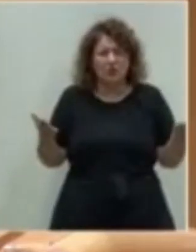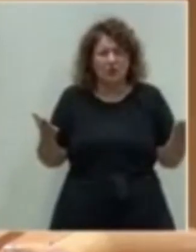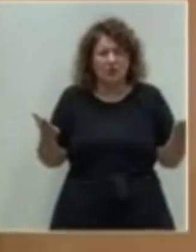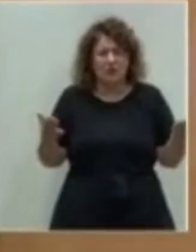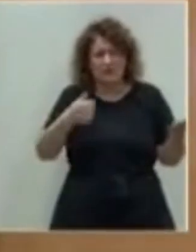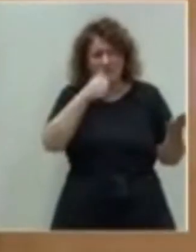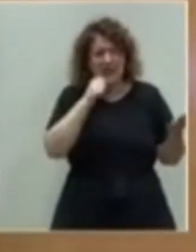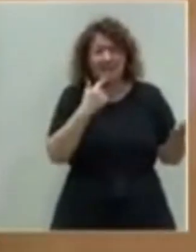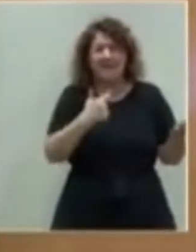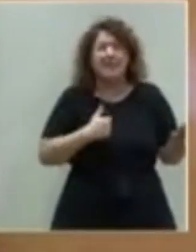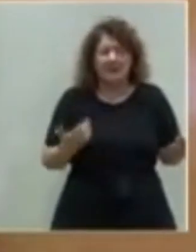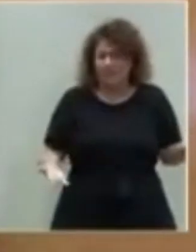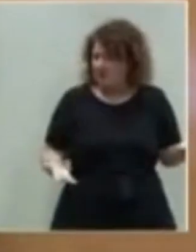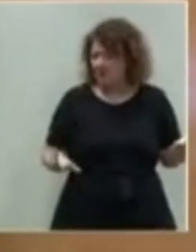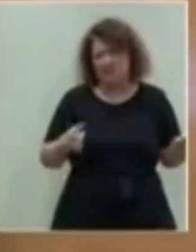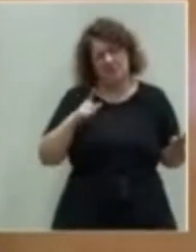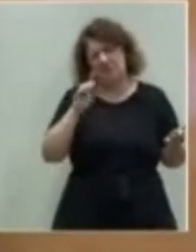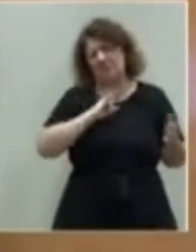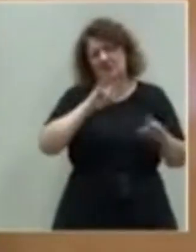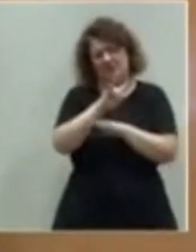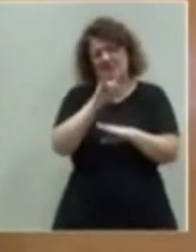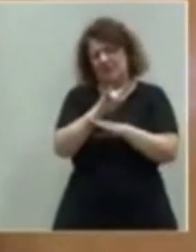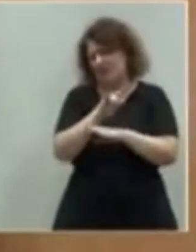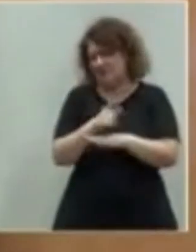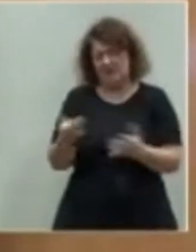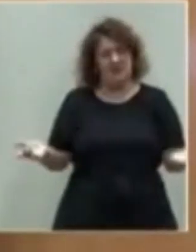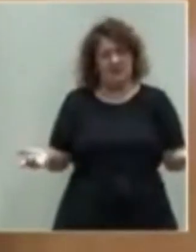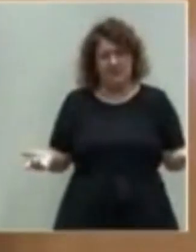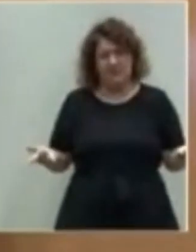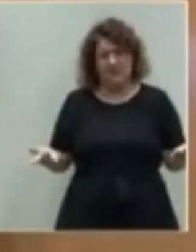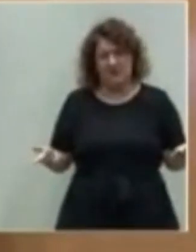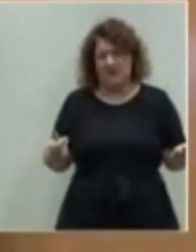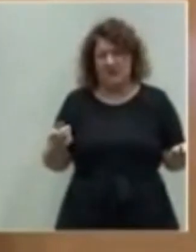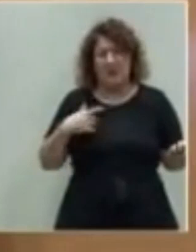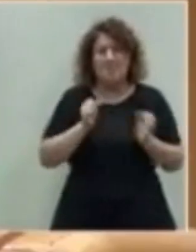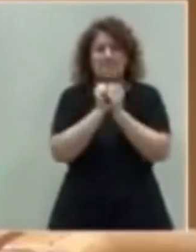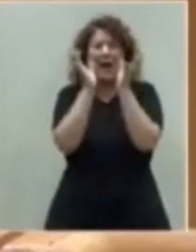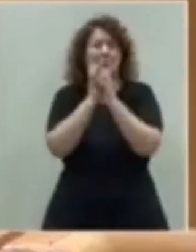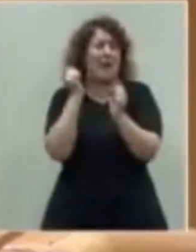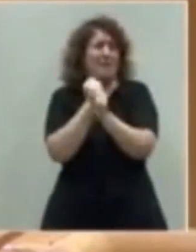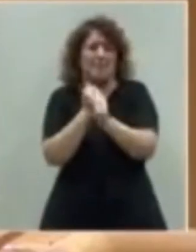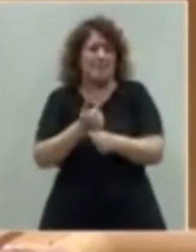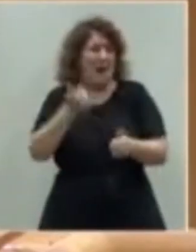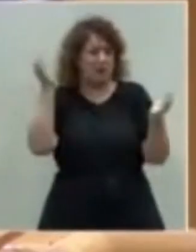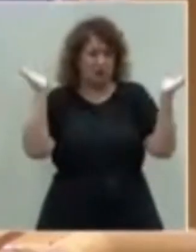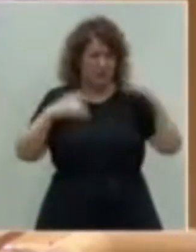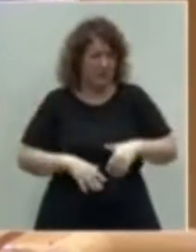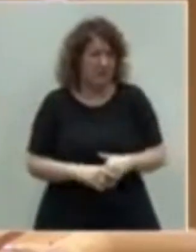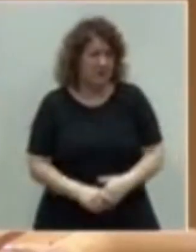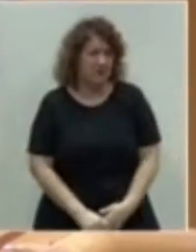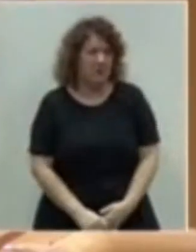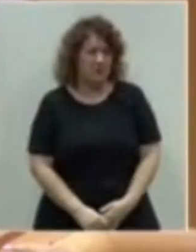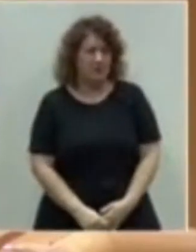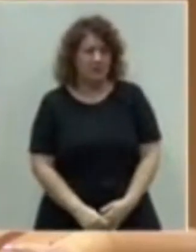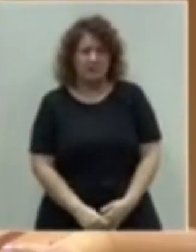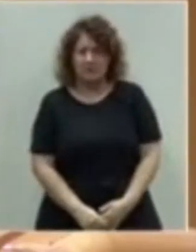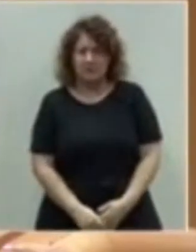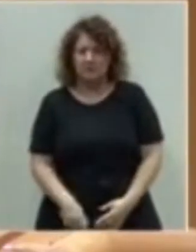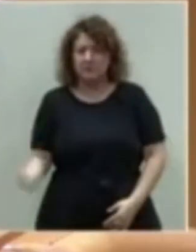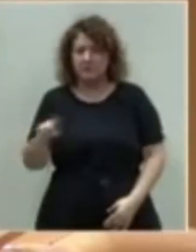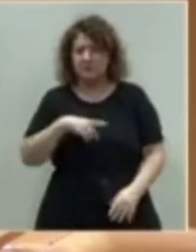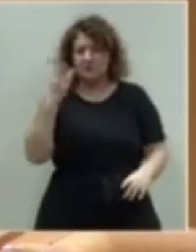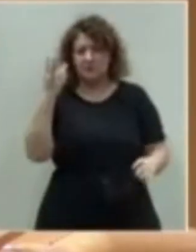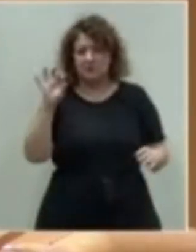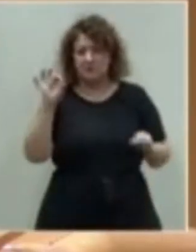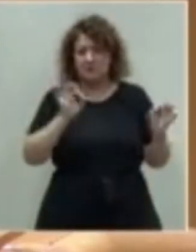Sánchez? Eso es demagogia. No hay más empleo en La Palma. Y ustedes se niegan. No hay más empleo. Siga usted con ese asesor, el del 80%, que le